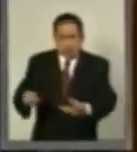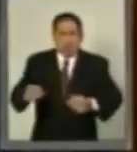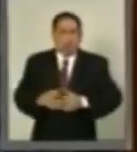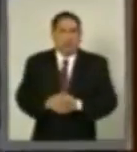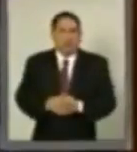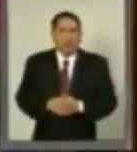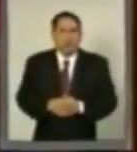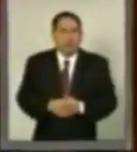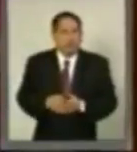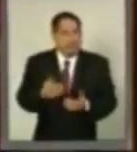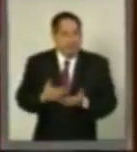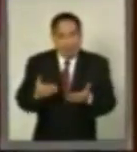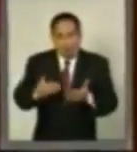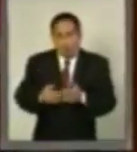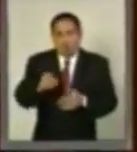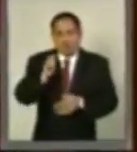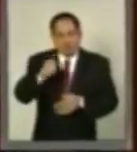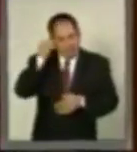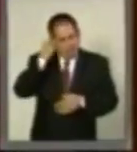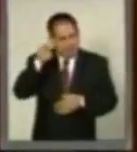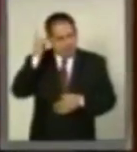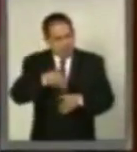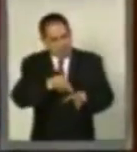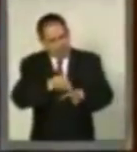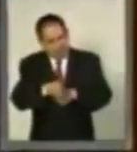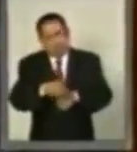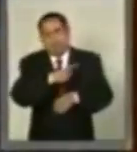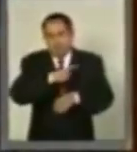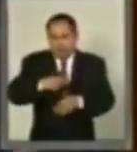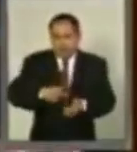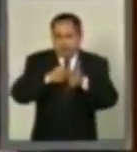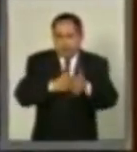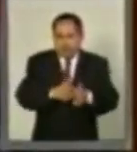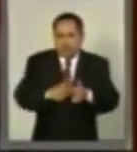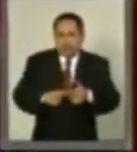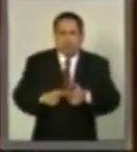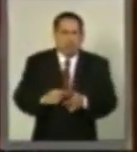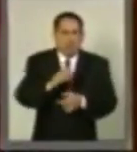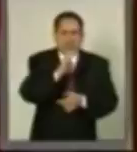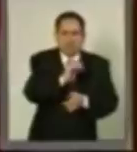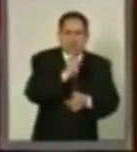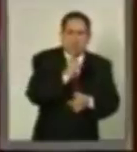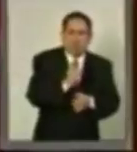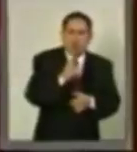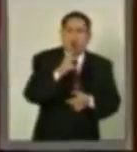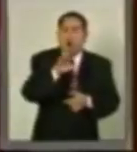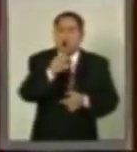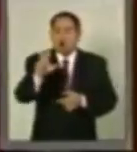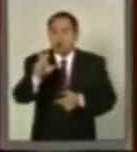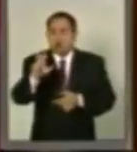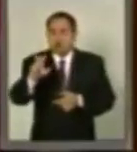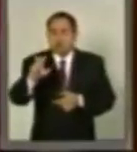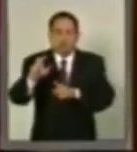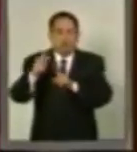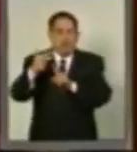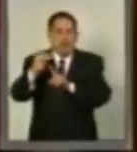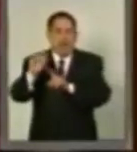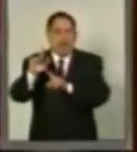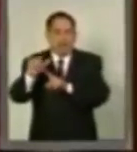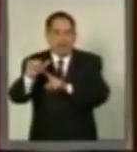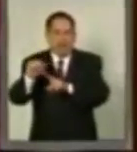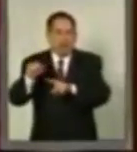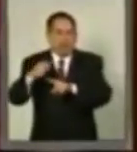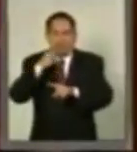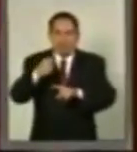Hoy hay una línea que hemos dejado que siga y subsista, 01800, háblalo, donde se ha atendido a miles